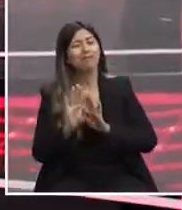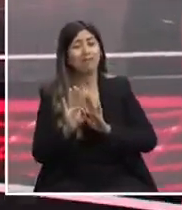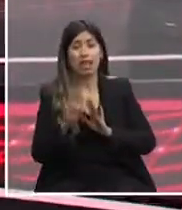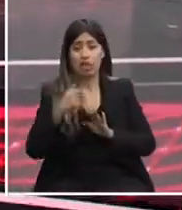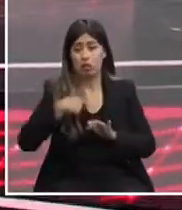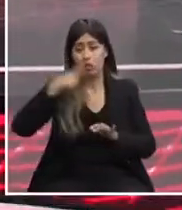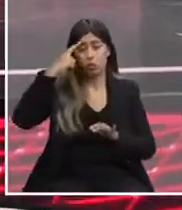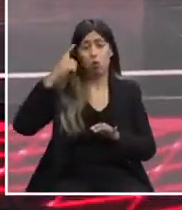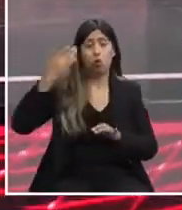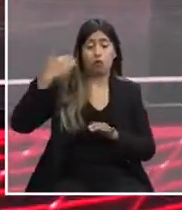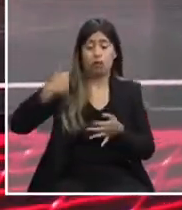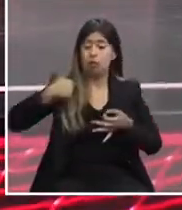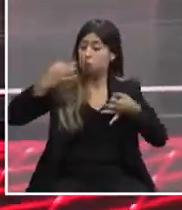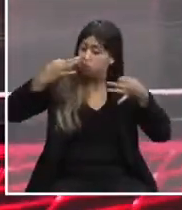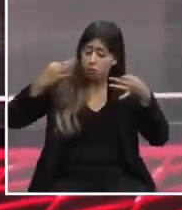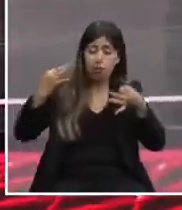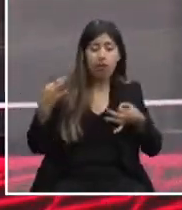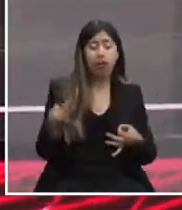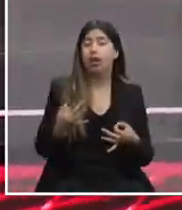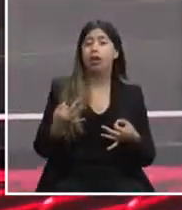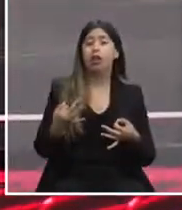estabas absolutamente